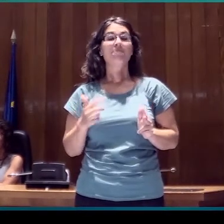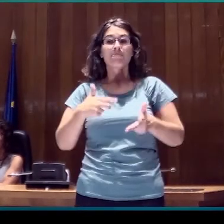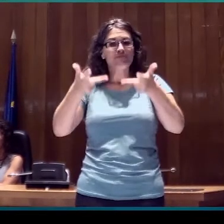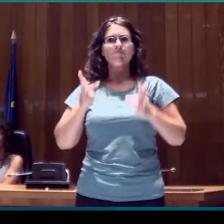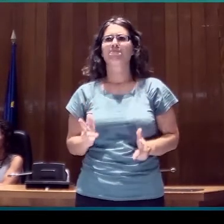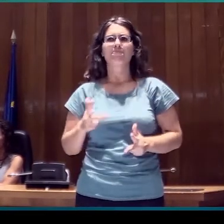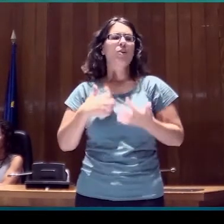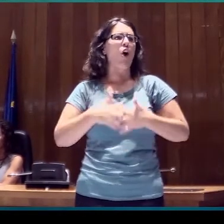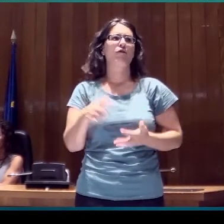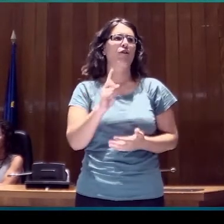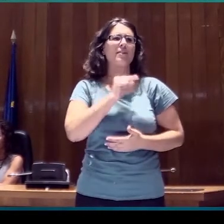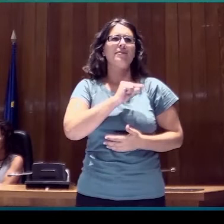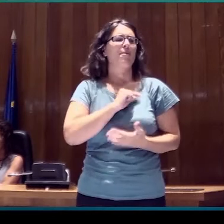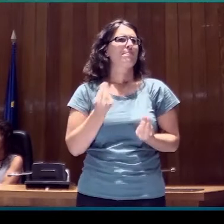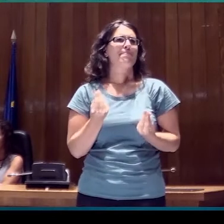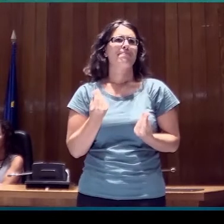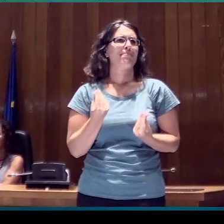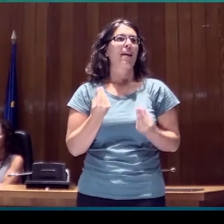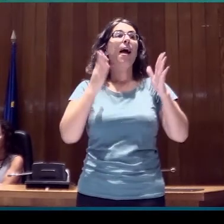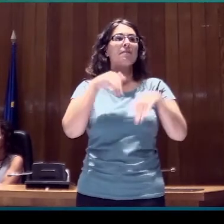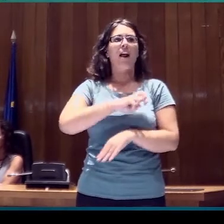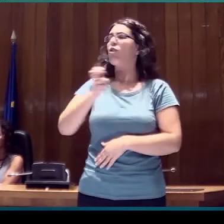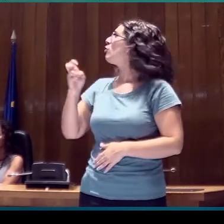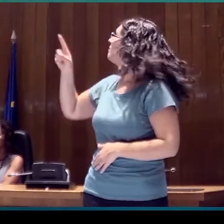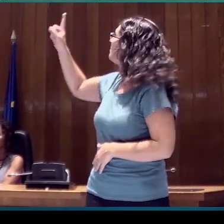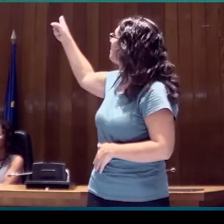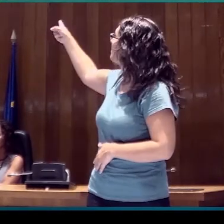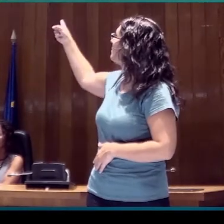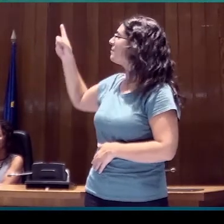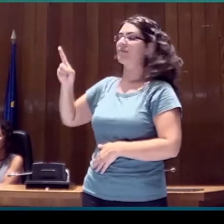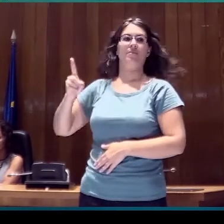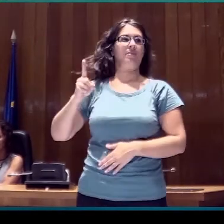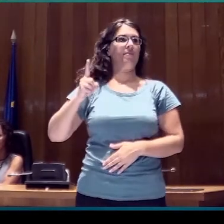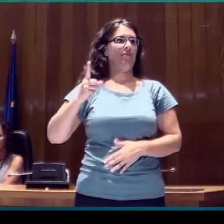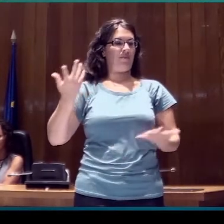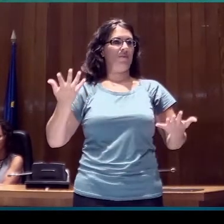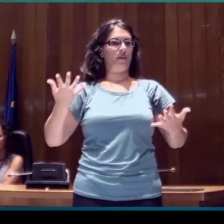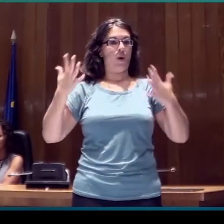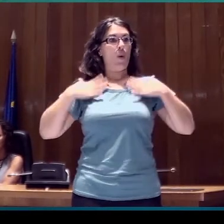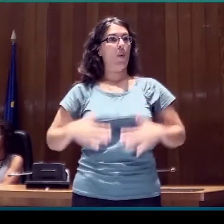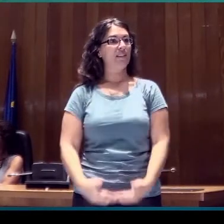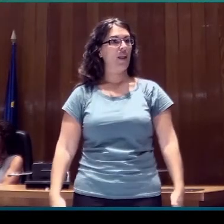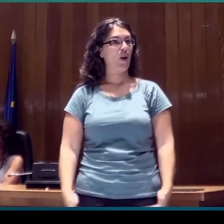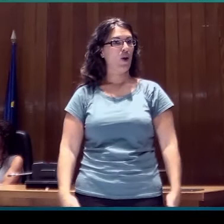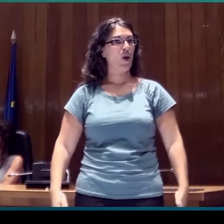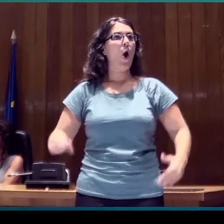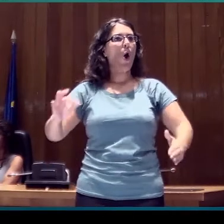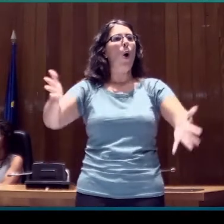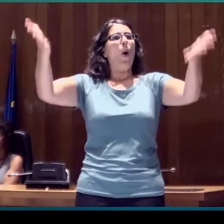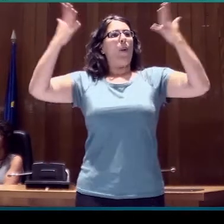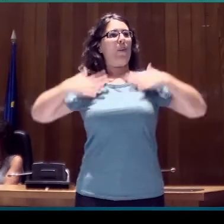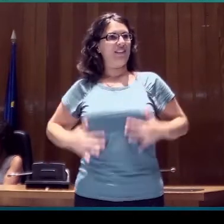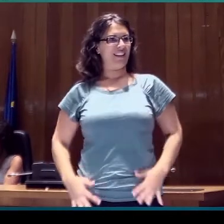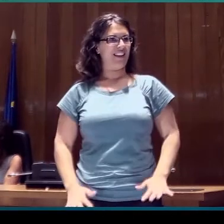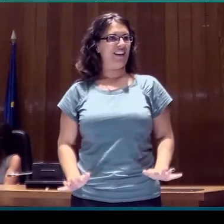demasiado bien y finalmente tuvimos otra opción, que fue cambiarla por vestido-vestirse. Y aún así seguimos con algunos problemas